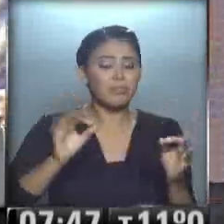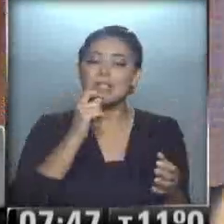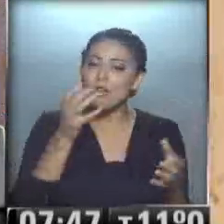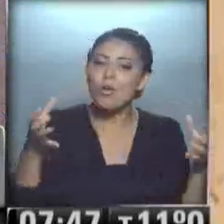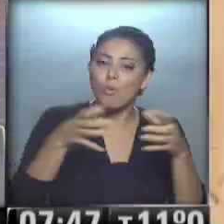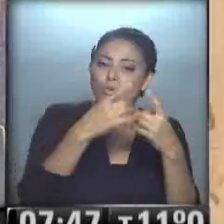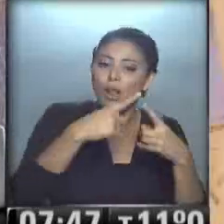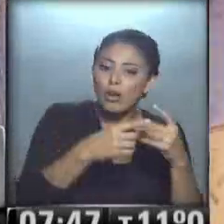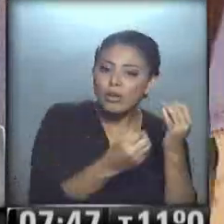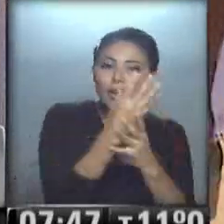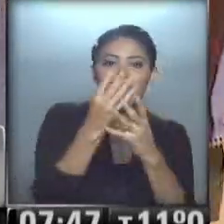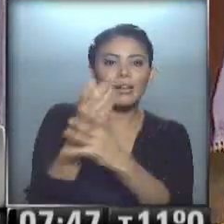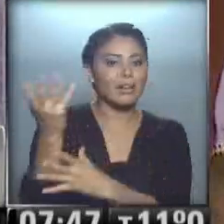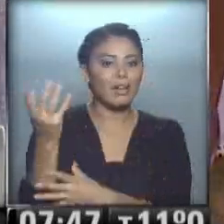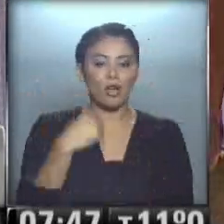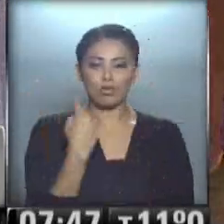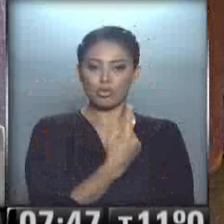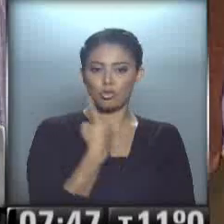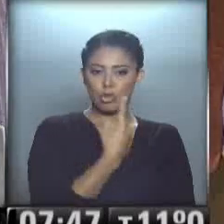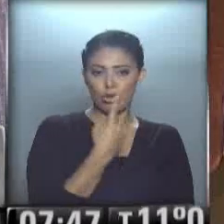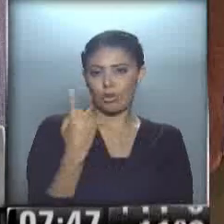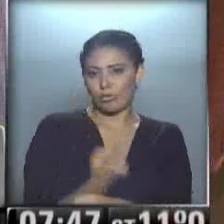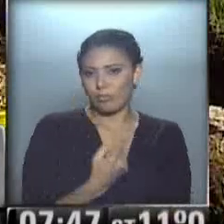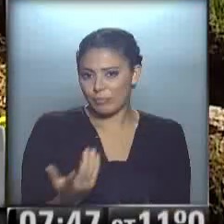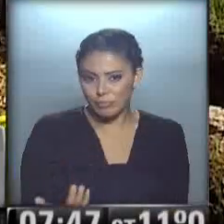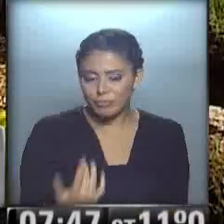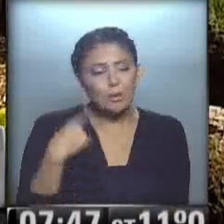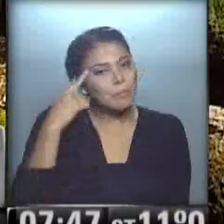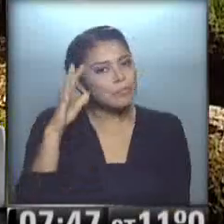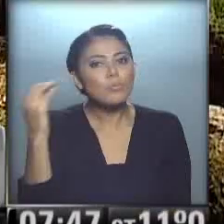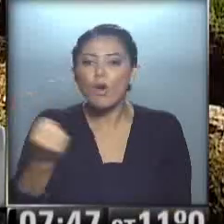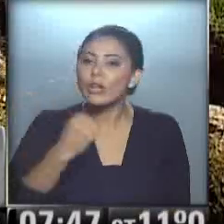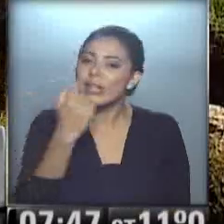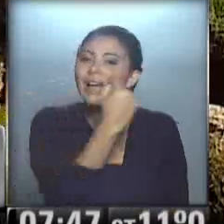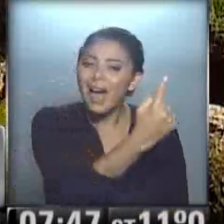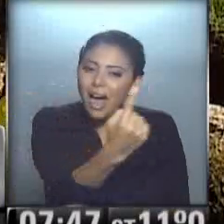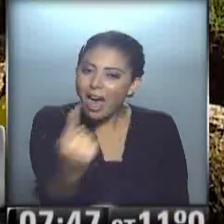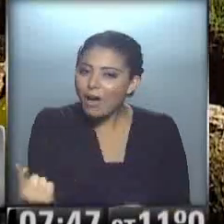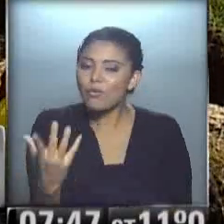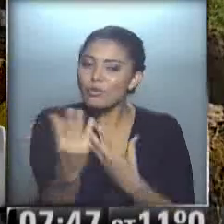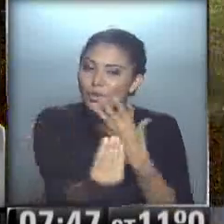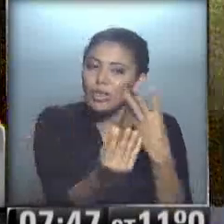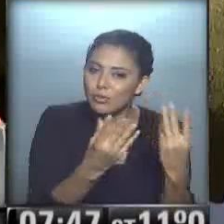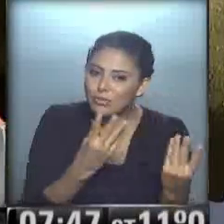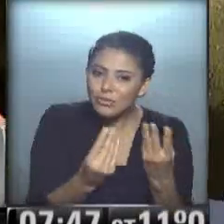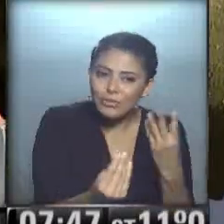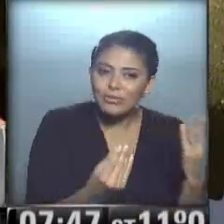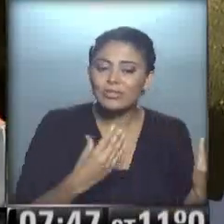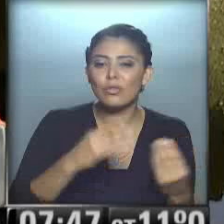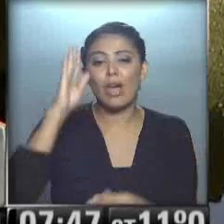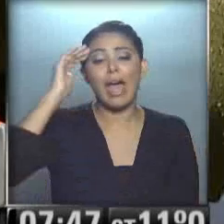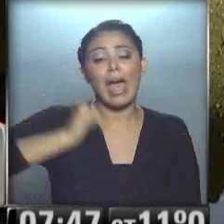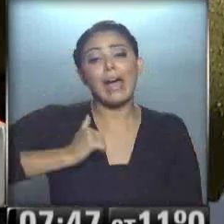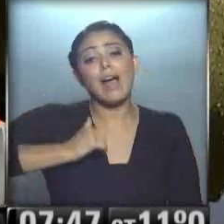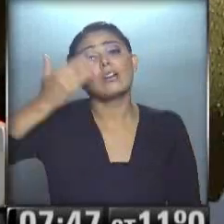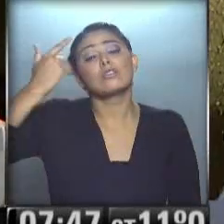se junta las cosas salen, solo no se salva nadie. Y entonces me pareció importante que cada uno ponga lo que tiene, que el ejército alguna